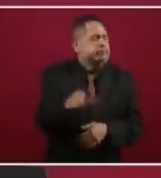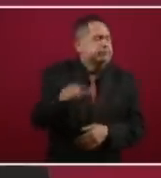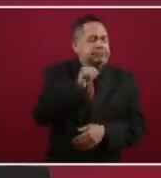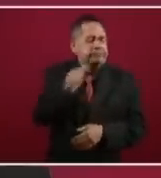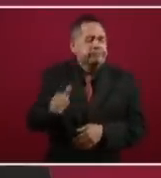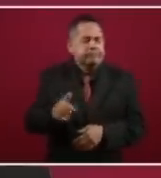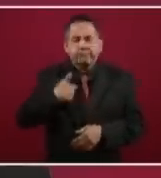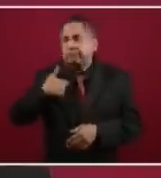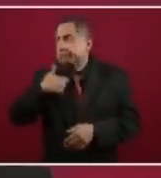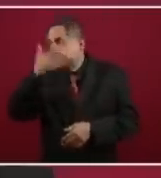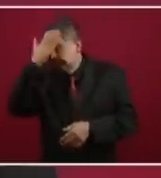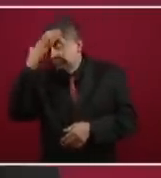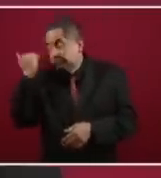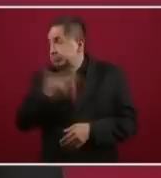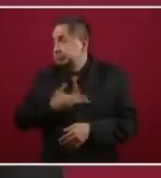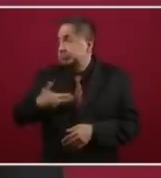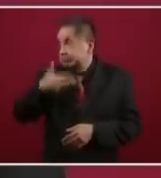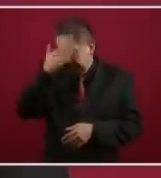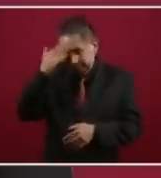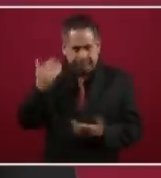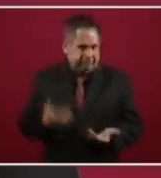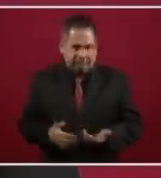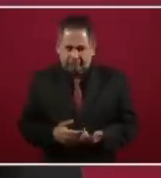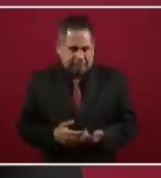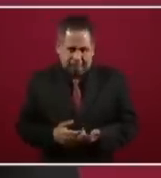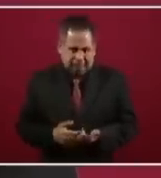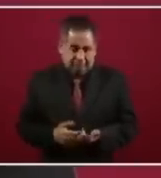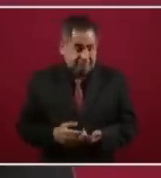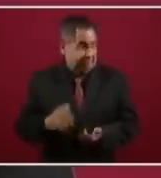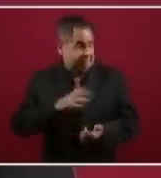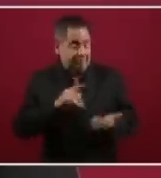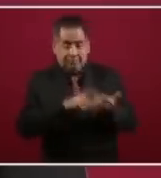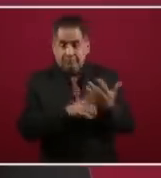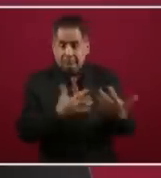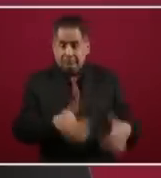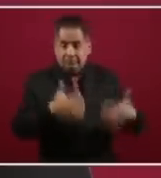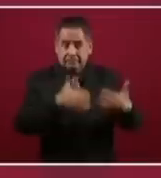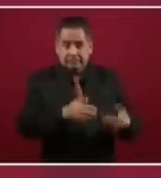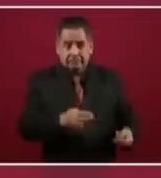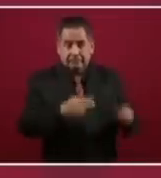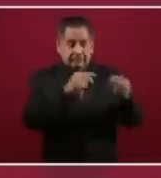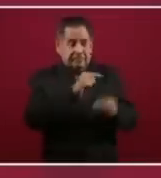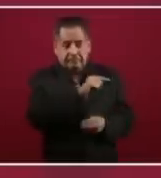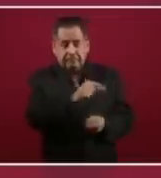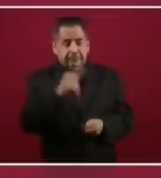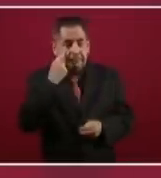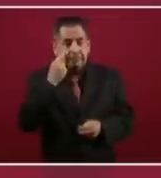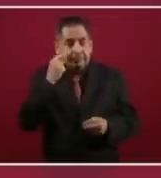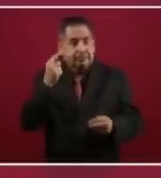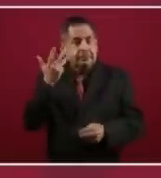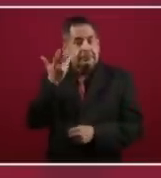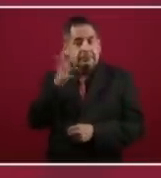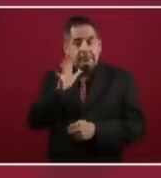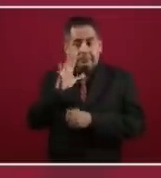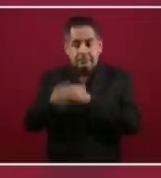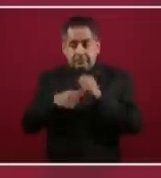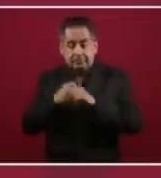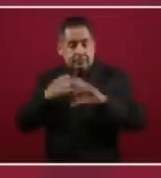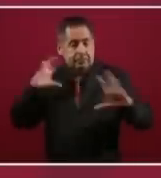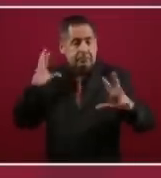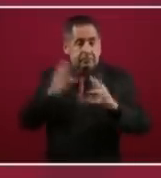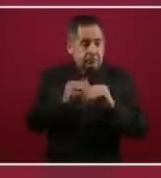porque se dieron de ese monto. Hay empresas que en 10 años prácticamente